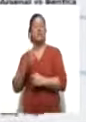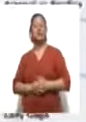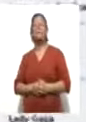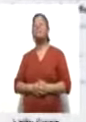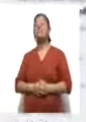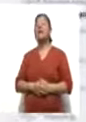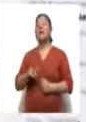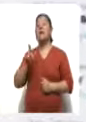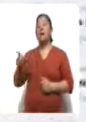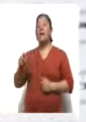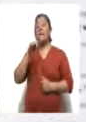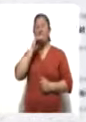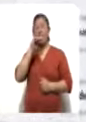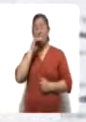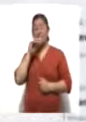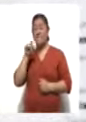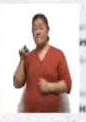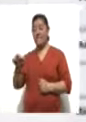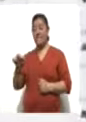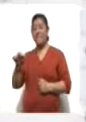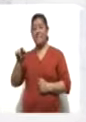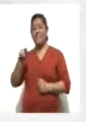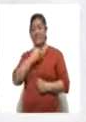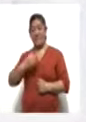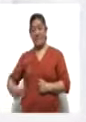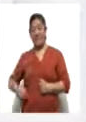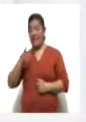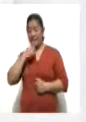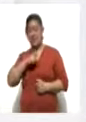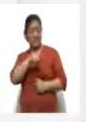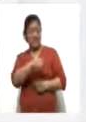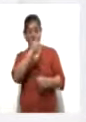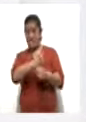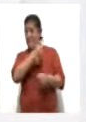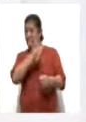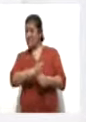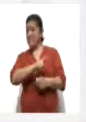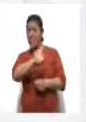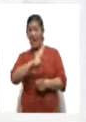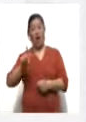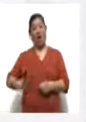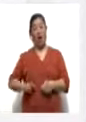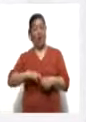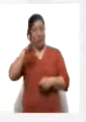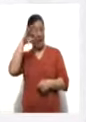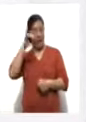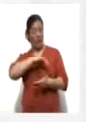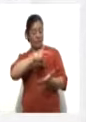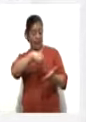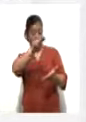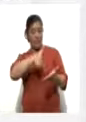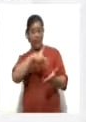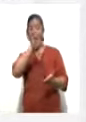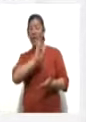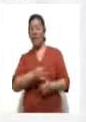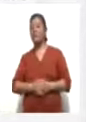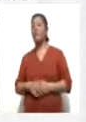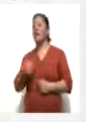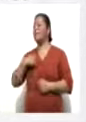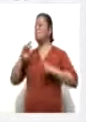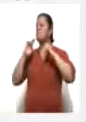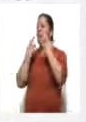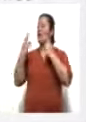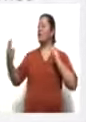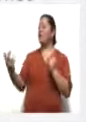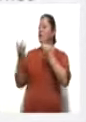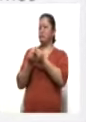es el primer mandatario del país en signar el acuerdo. Me reuní con el gobernador de Tlaxcala, Marco Mena Rodríguez. Me expresó su decisión